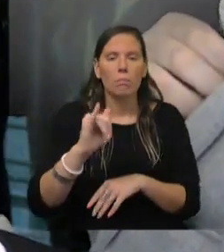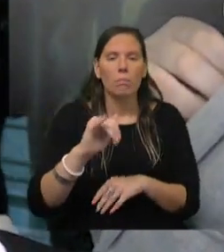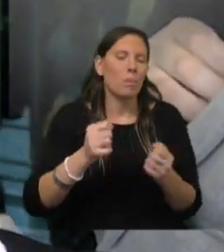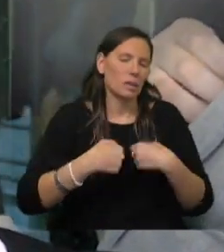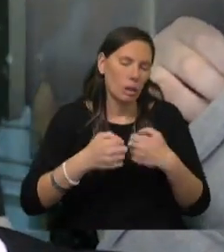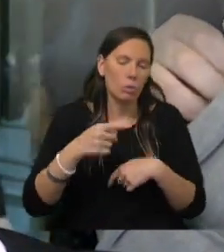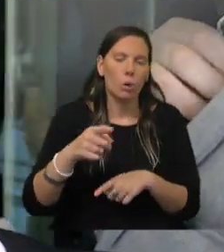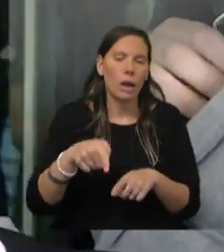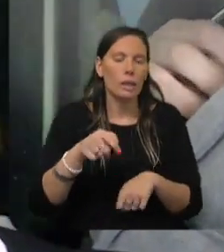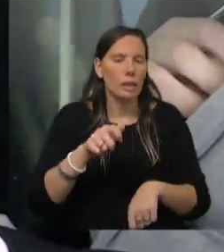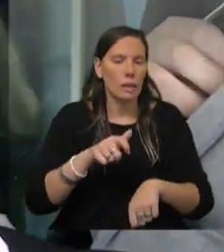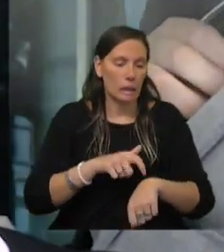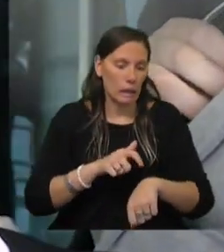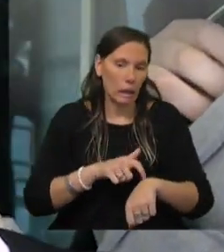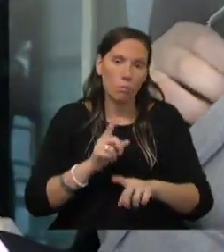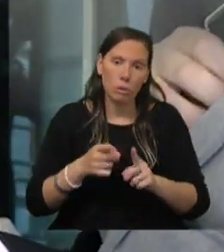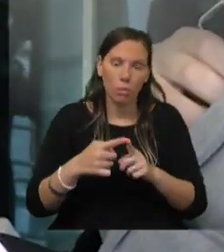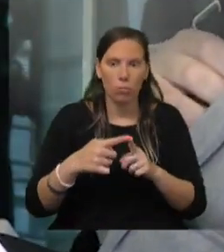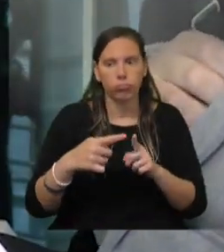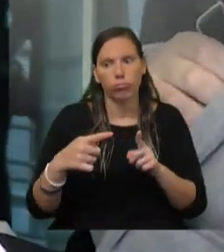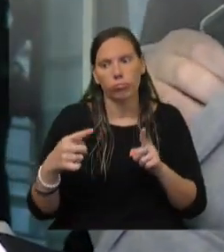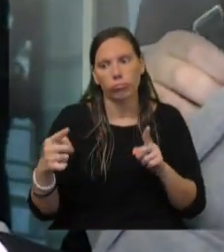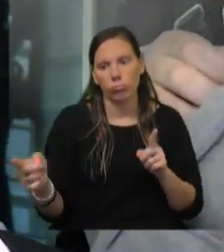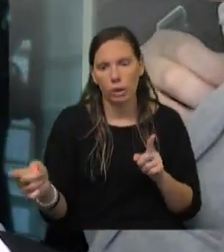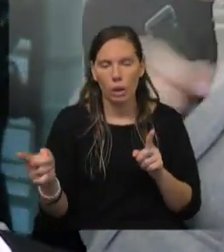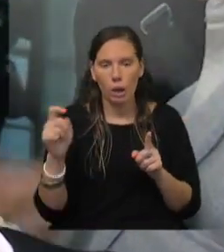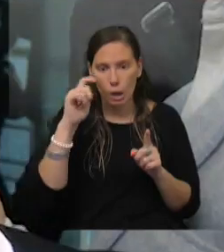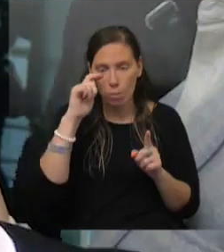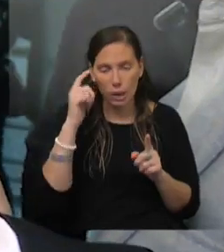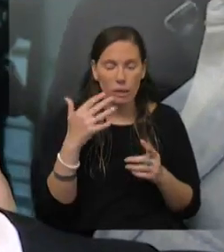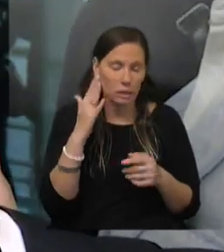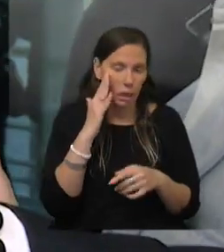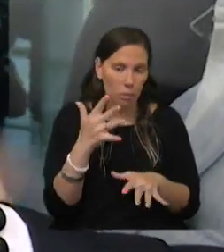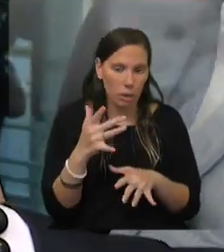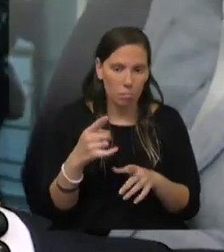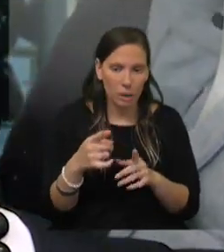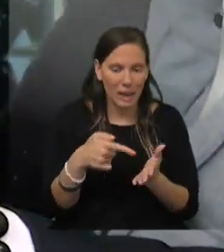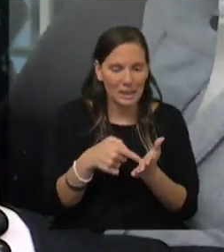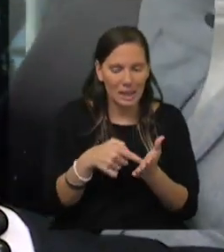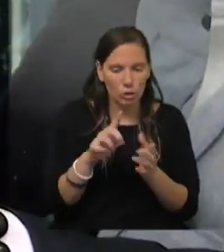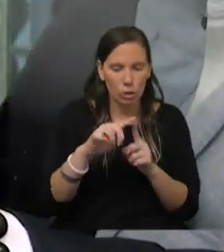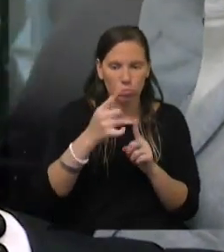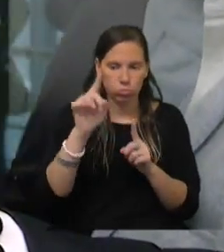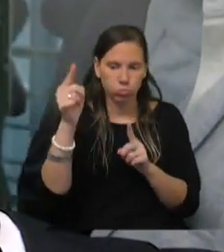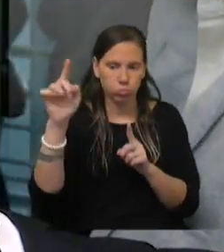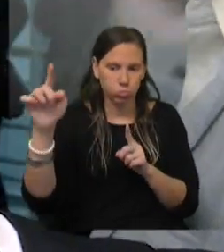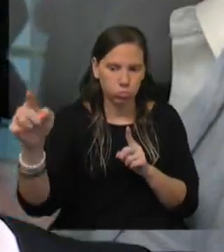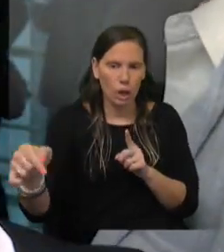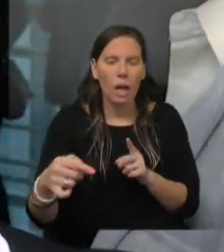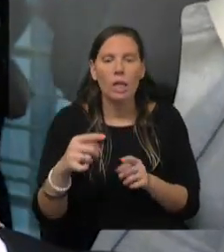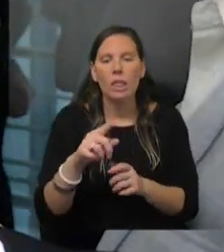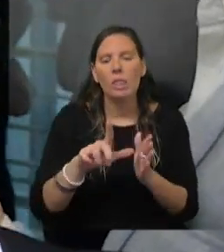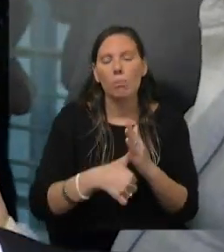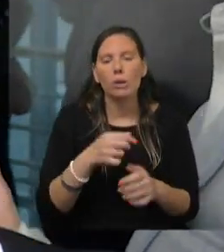tiempos son muy eh Son muy largos para que tengamos una referencia para para salir del centro se demoran 23 a 24